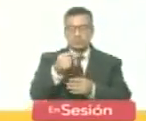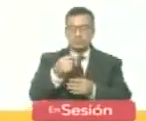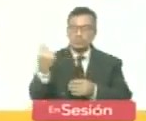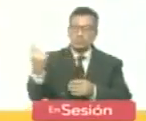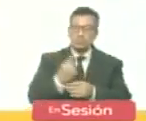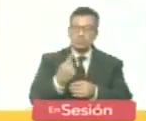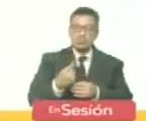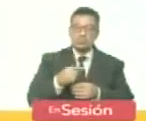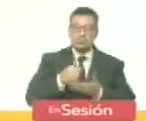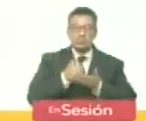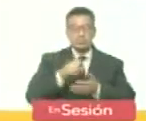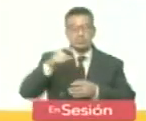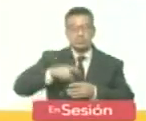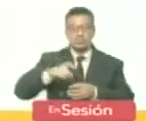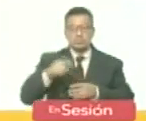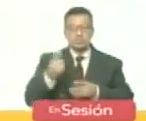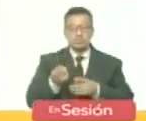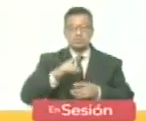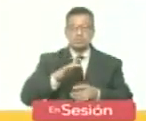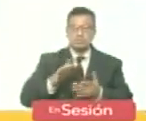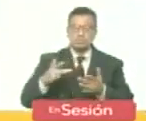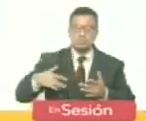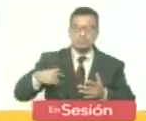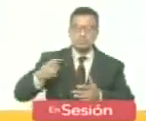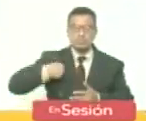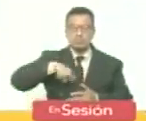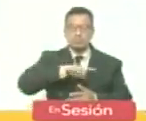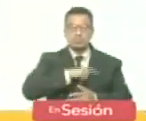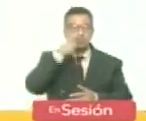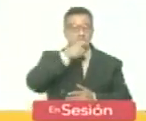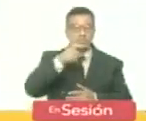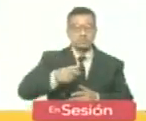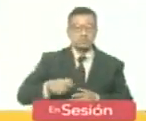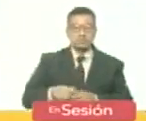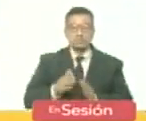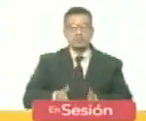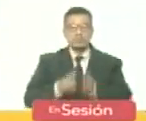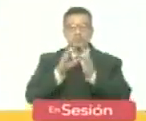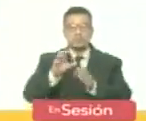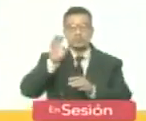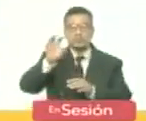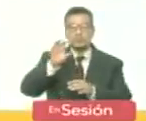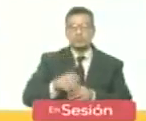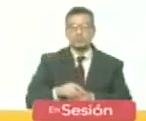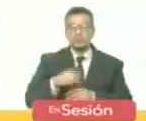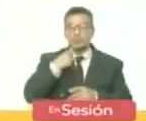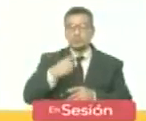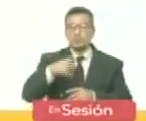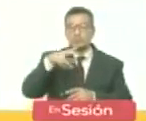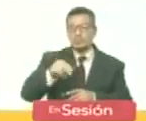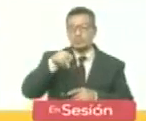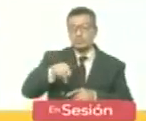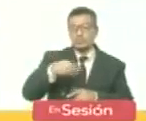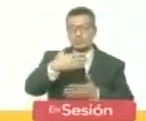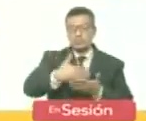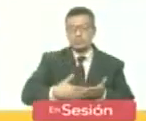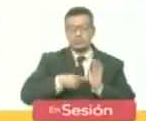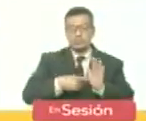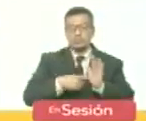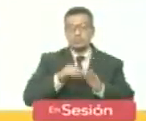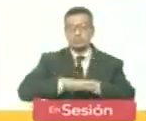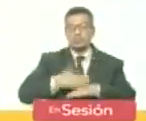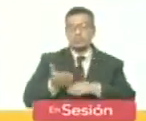para satisfacer las necesidades más sentidas de nuestro pueblo. Desde el bloque de la patria negamos esta propuesta